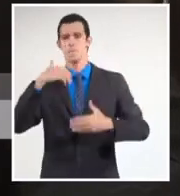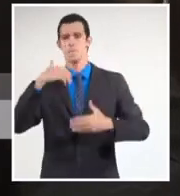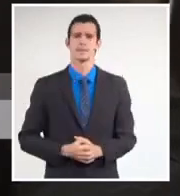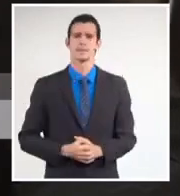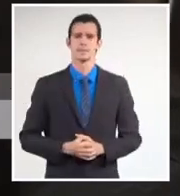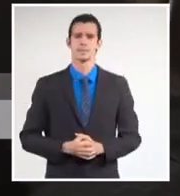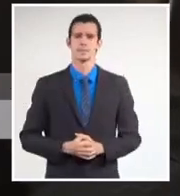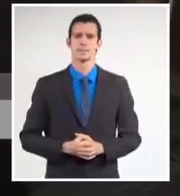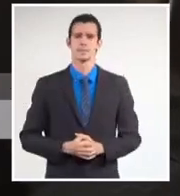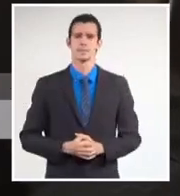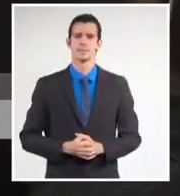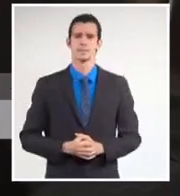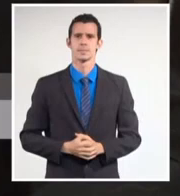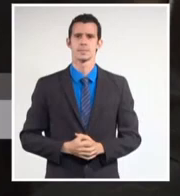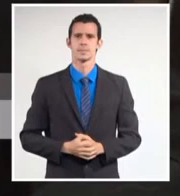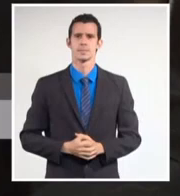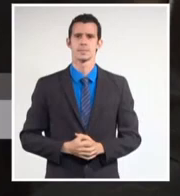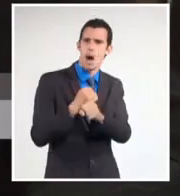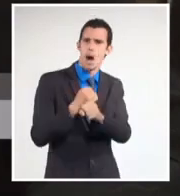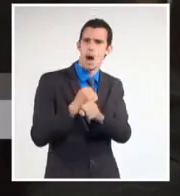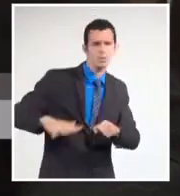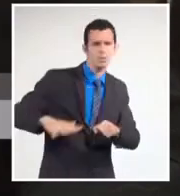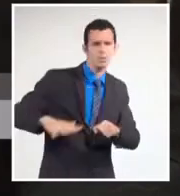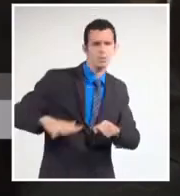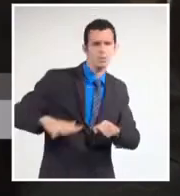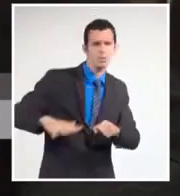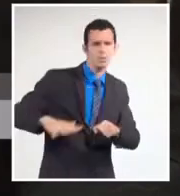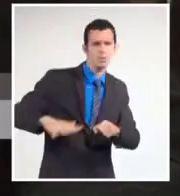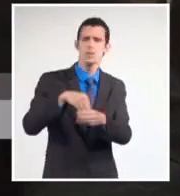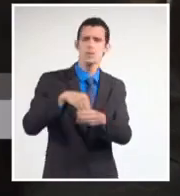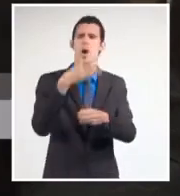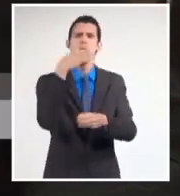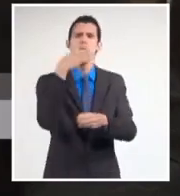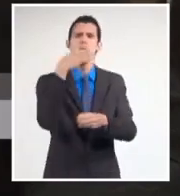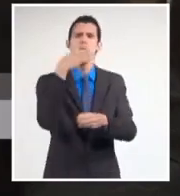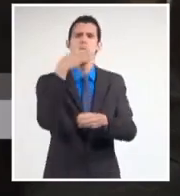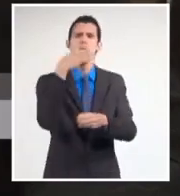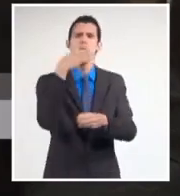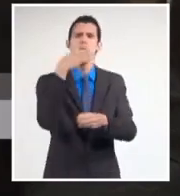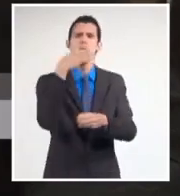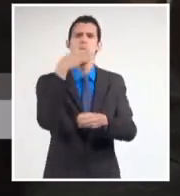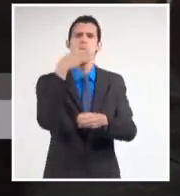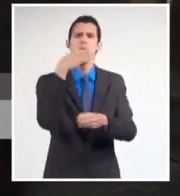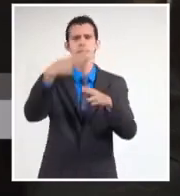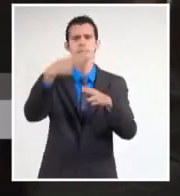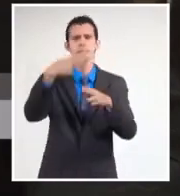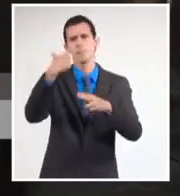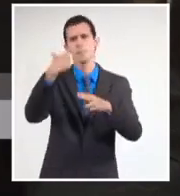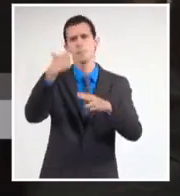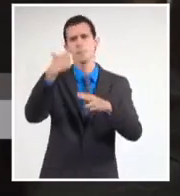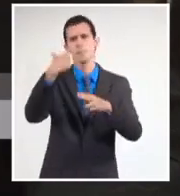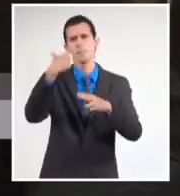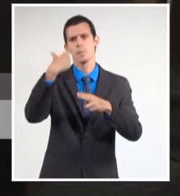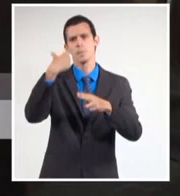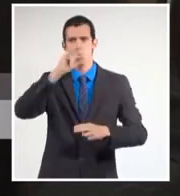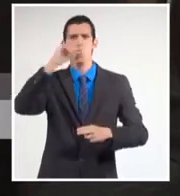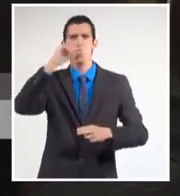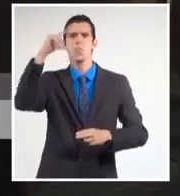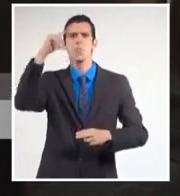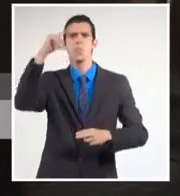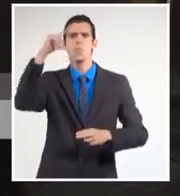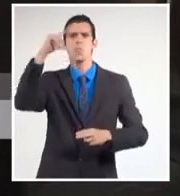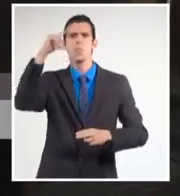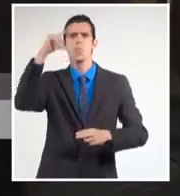de ASCUBA, pero ¿por qué no? Tenemos que desarrollar también procesos de explicar estas medidas en cada uno de los batallas